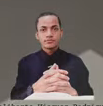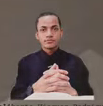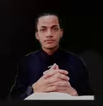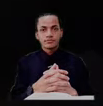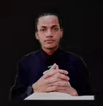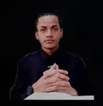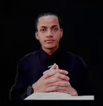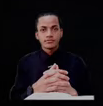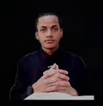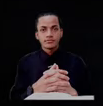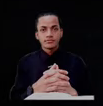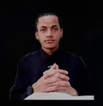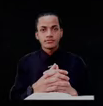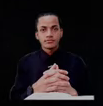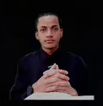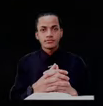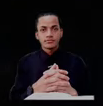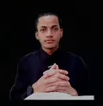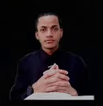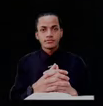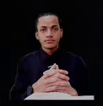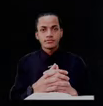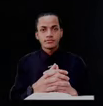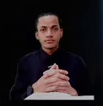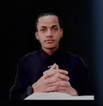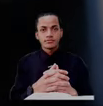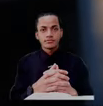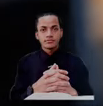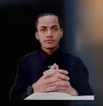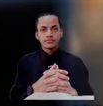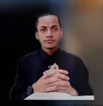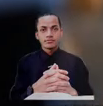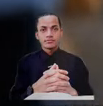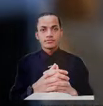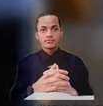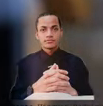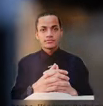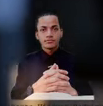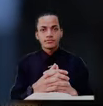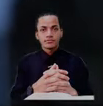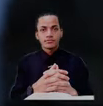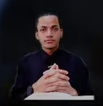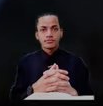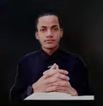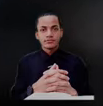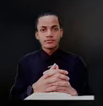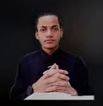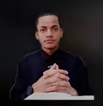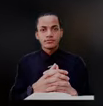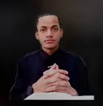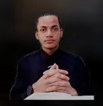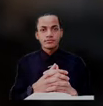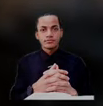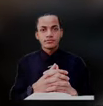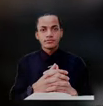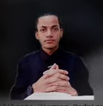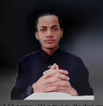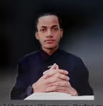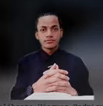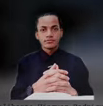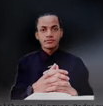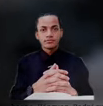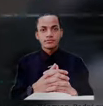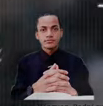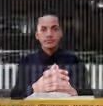que la evidencia de esta especulación es débil, las circunstancias del descubrimiento de este famoso fósil estaban ciertamente lejos de